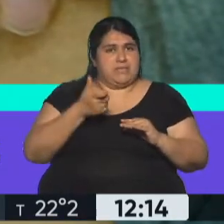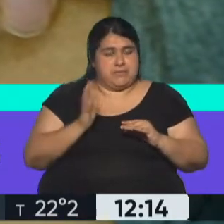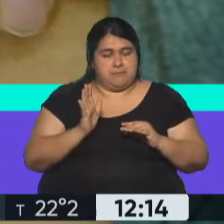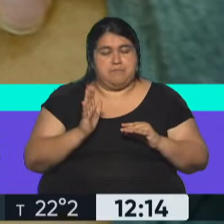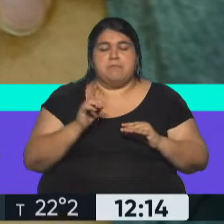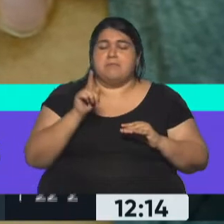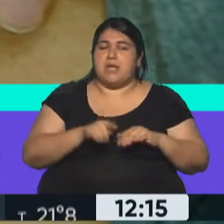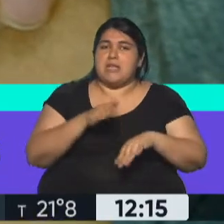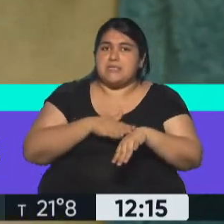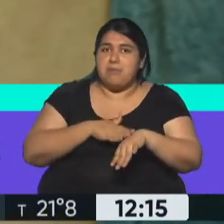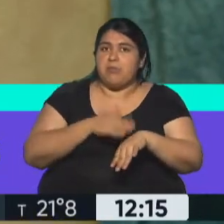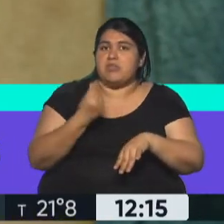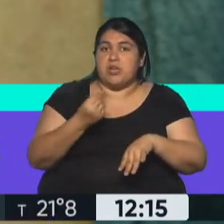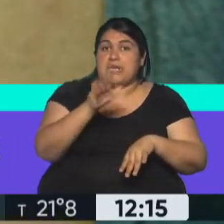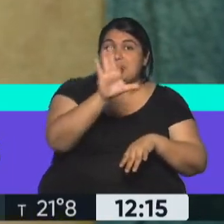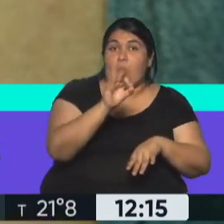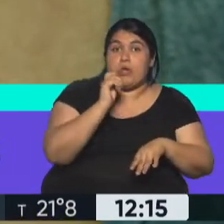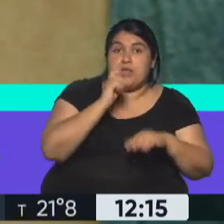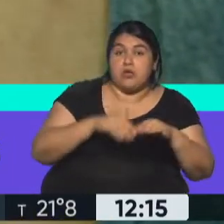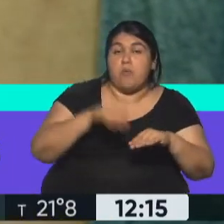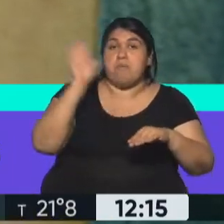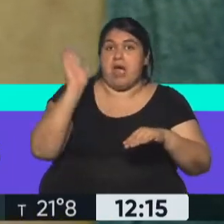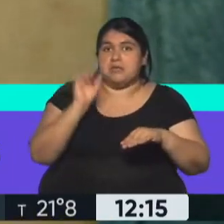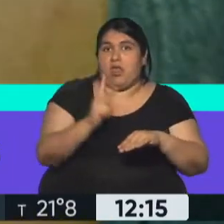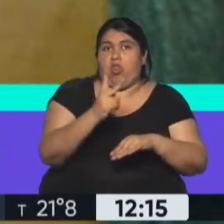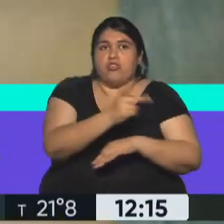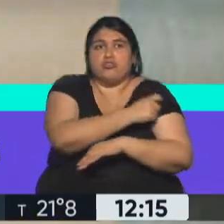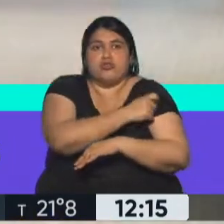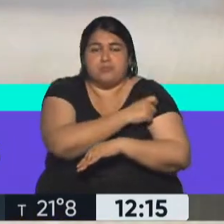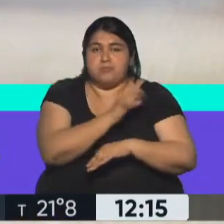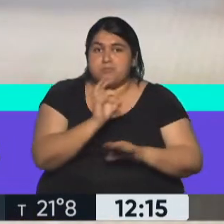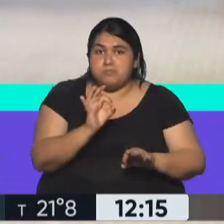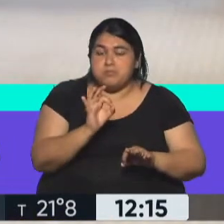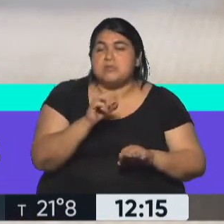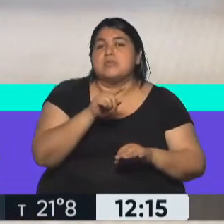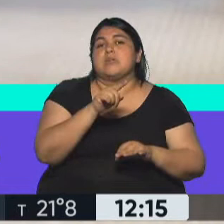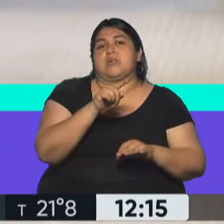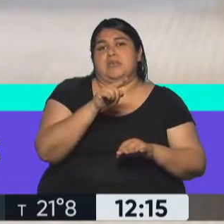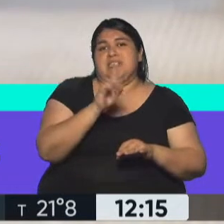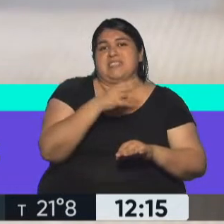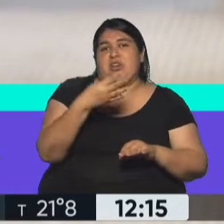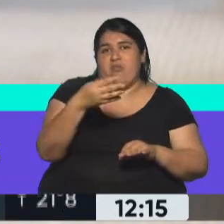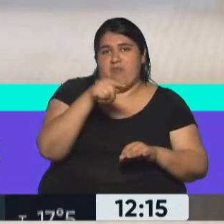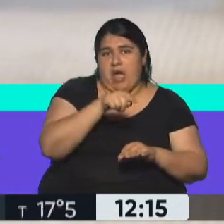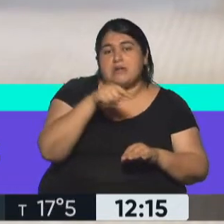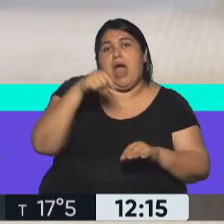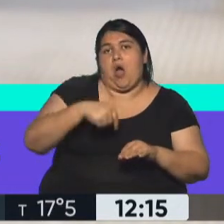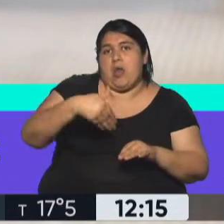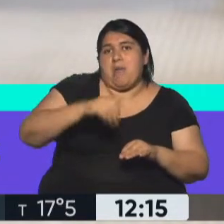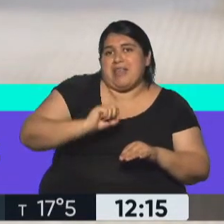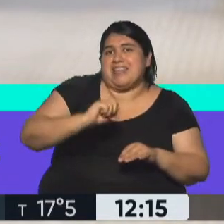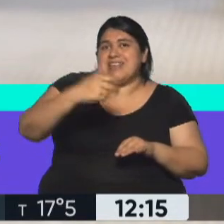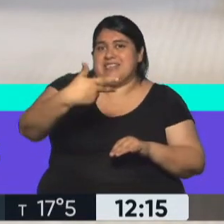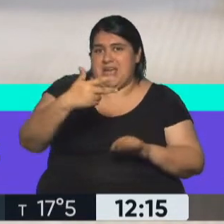se ha definido que los mayores de 50 años que han recibido dos dosis de Sinopharm empiecen a recibir una vacuna de refuerzo.